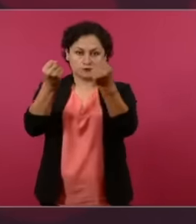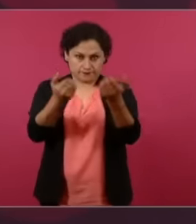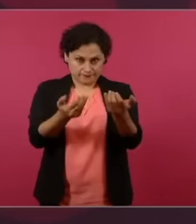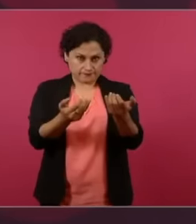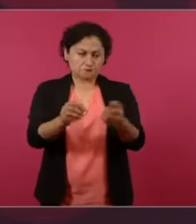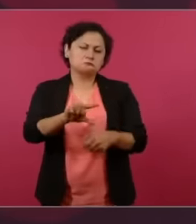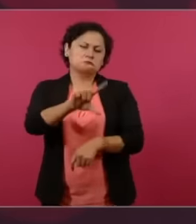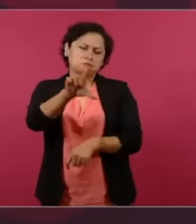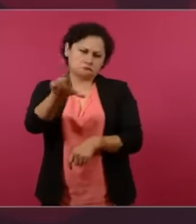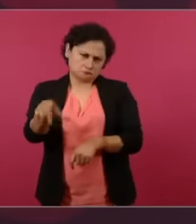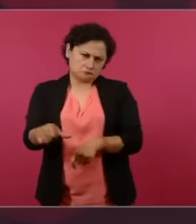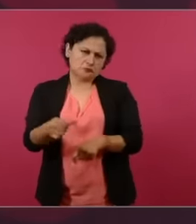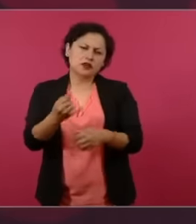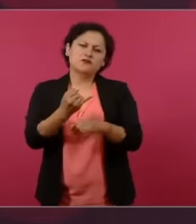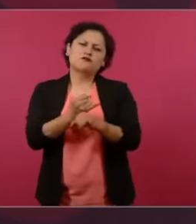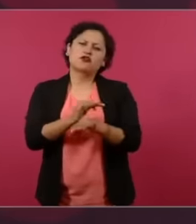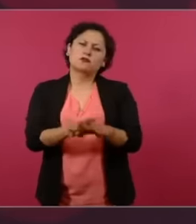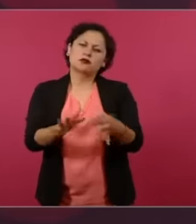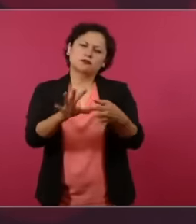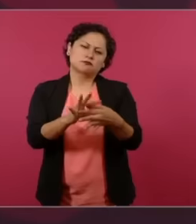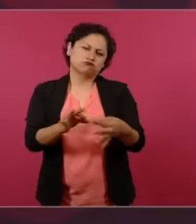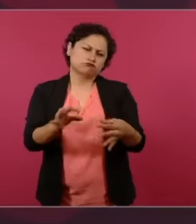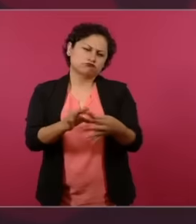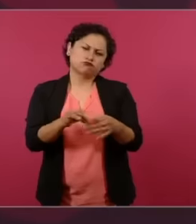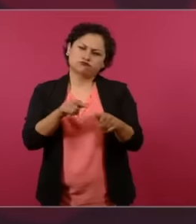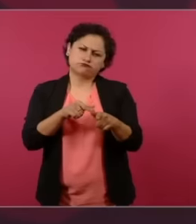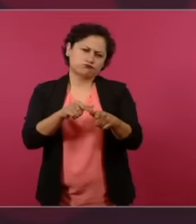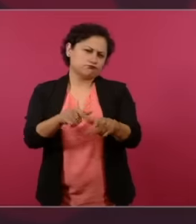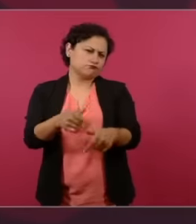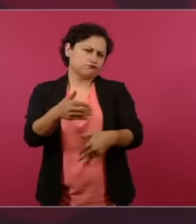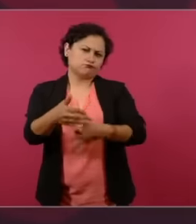Y ya después vemos. Vamos lo